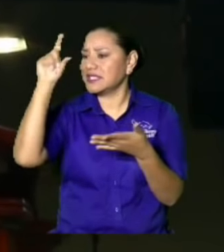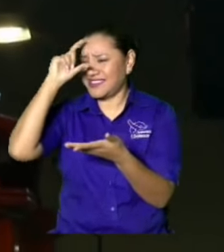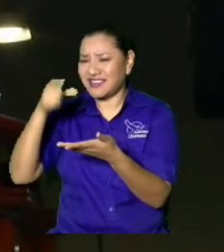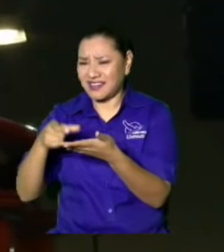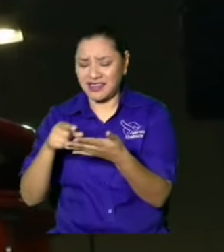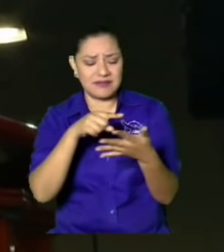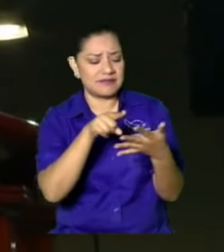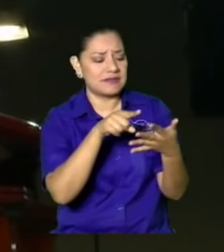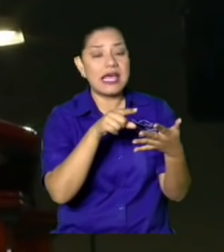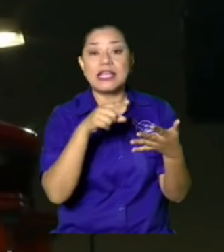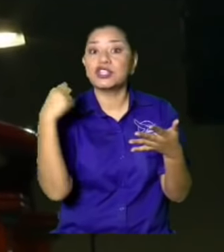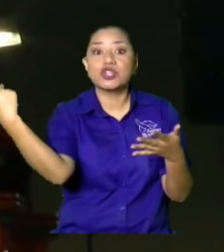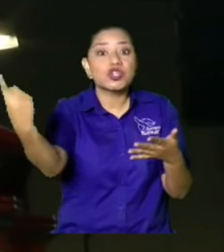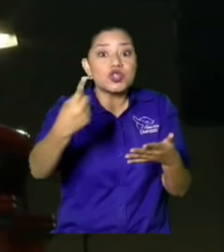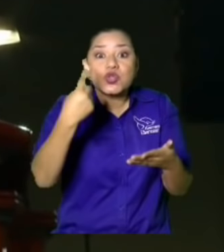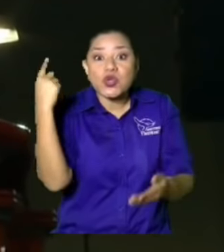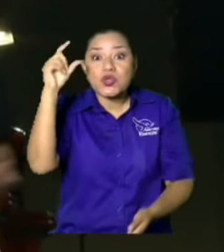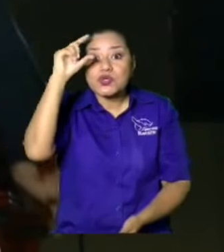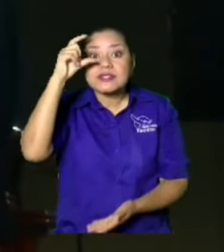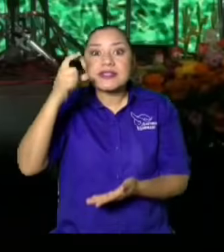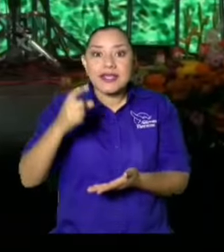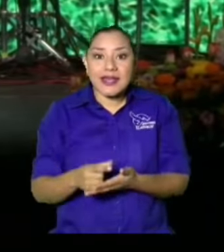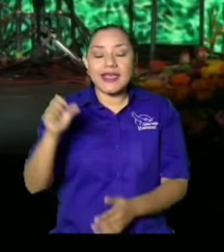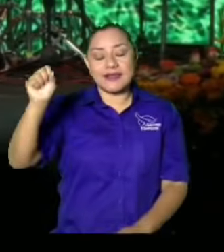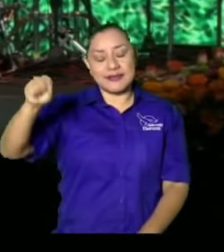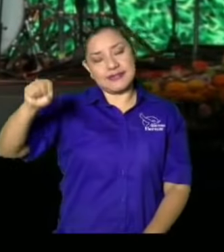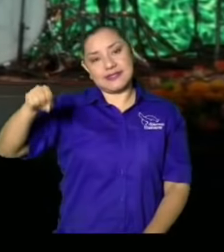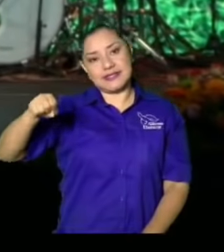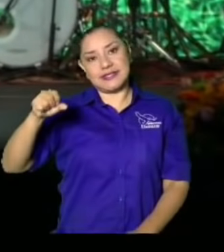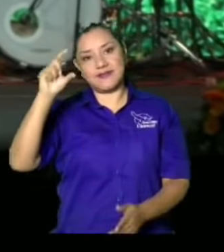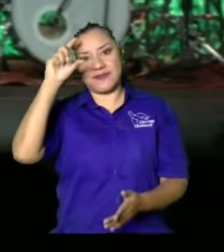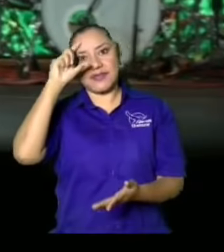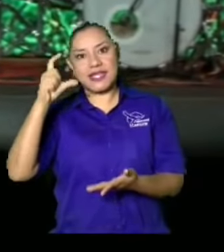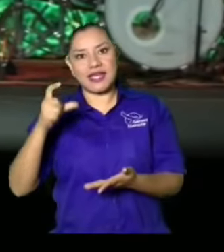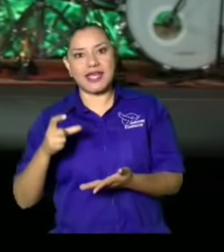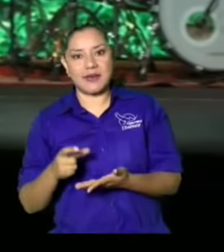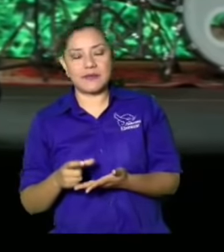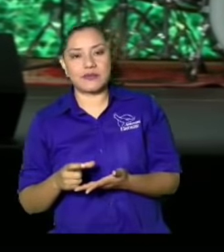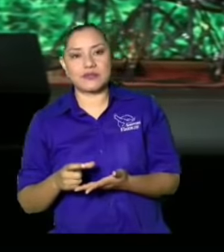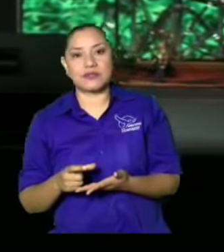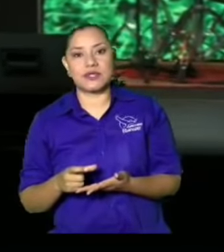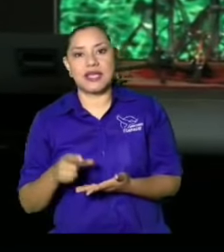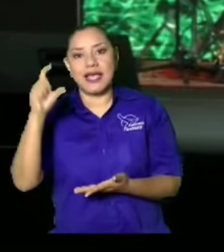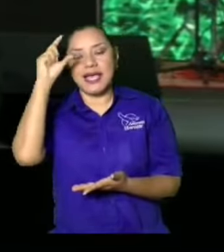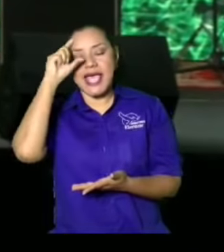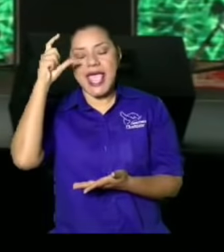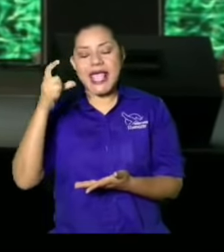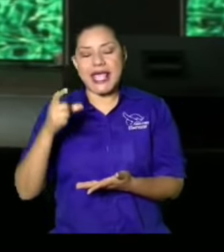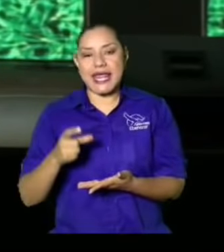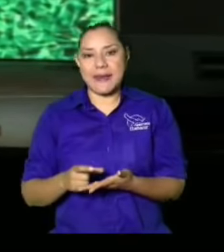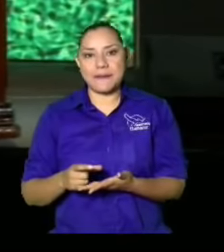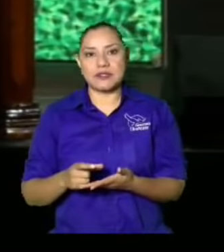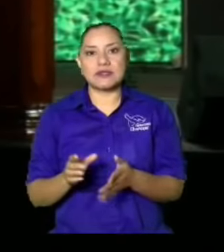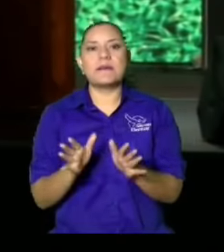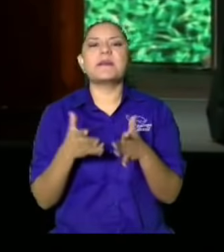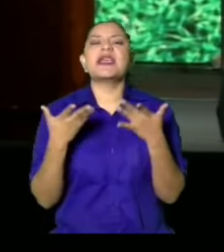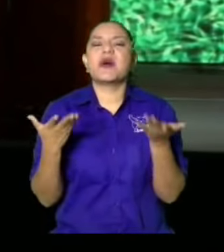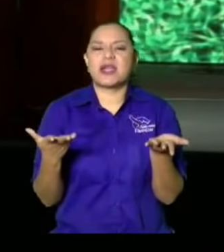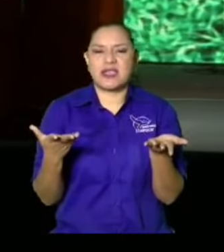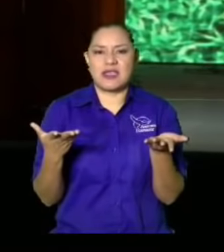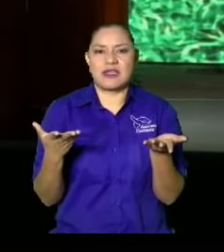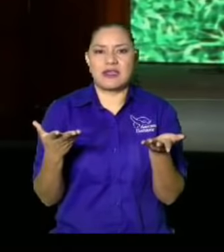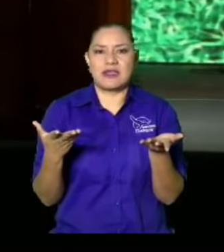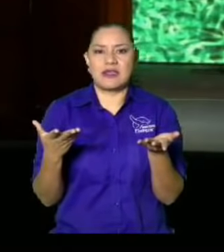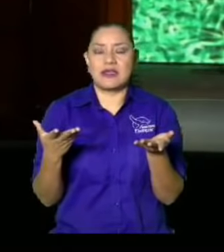Todos creen. Sí, creemos. Creemos. Creemos. Creemos. Pero ¿a quién se le reveló el